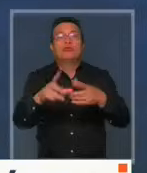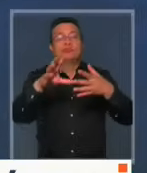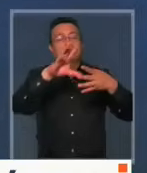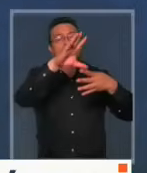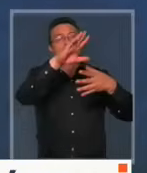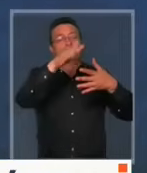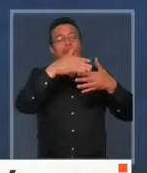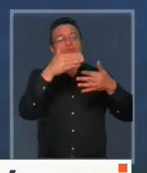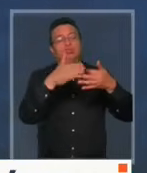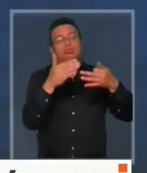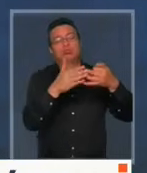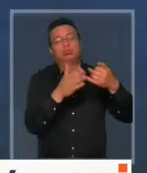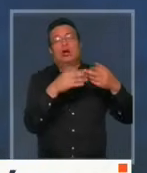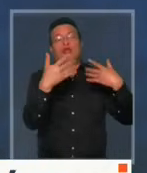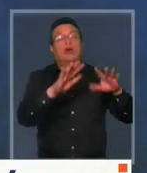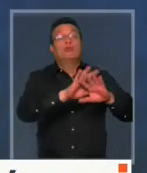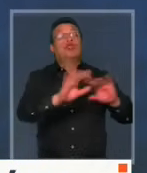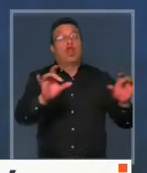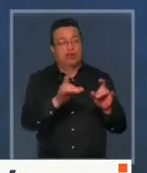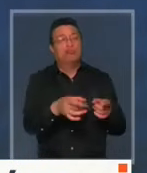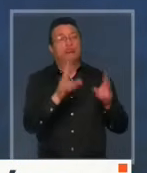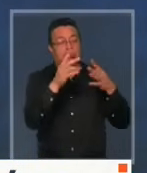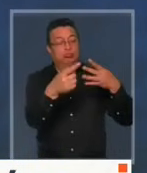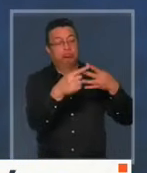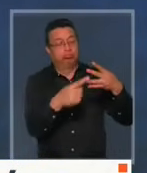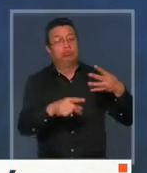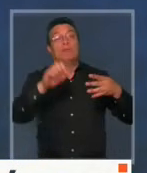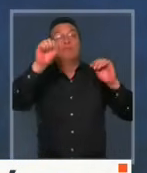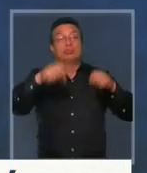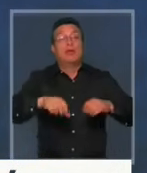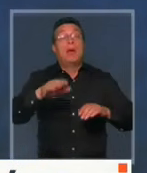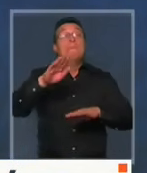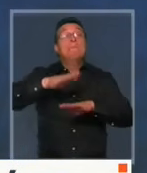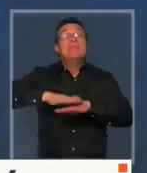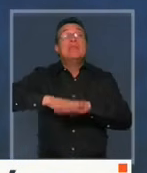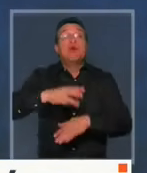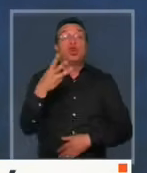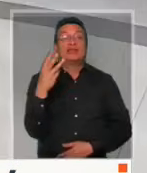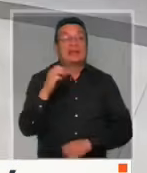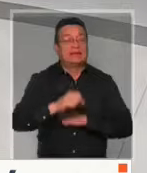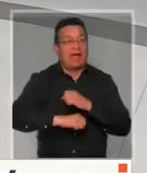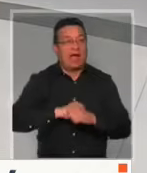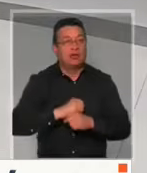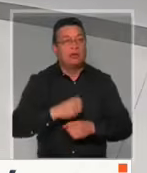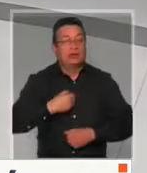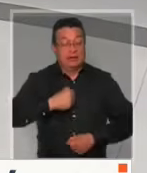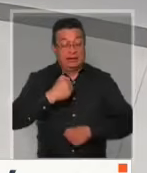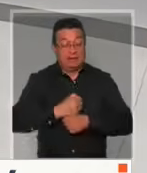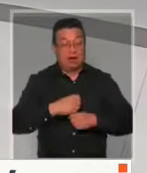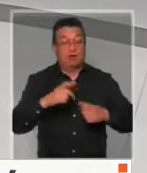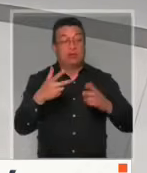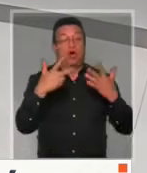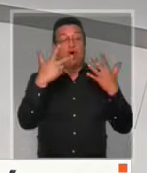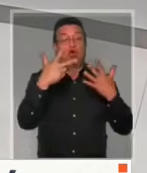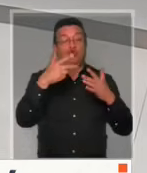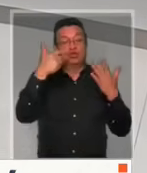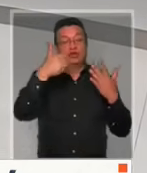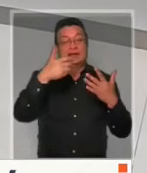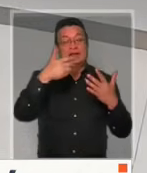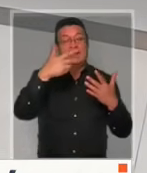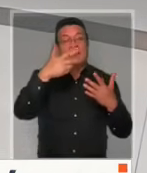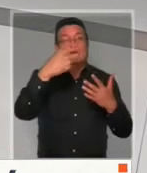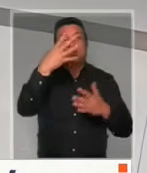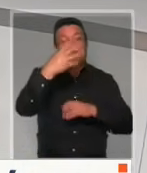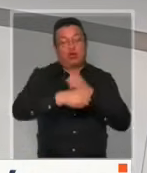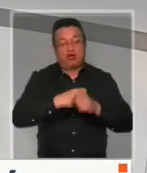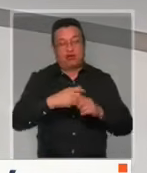digamos, intermedio. Tiene que tener mínimo 30 años, tiene que tener una profesión de al menos 8 semestres, tiene que tener